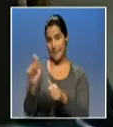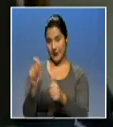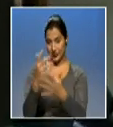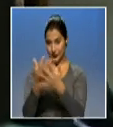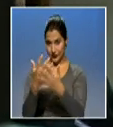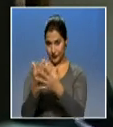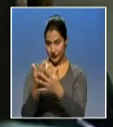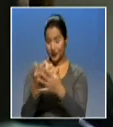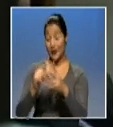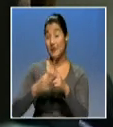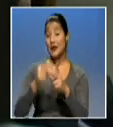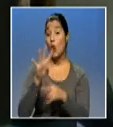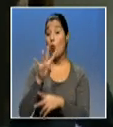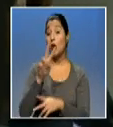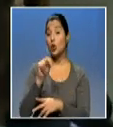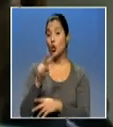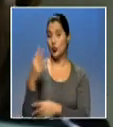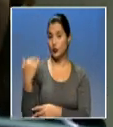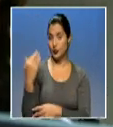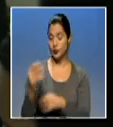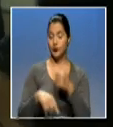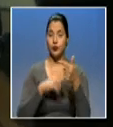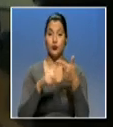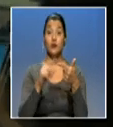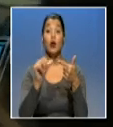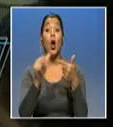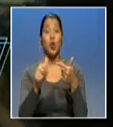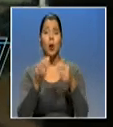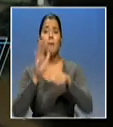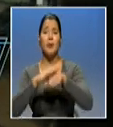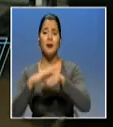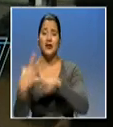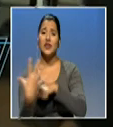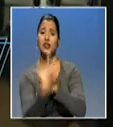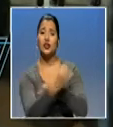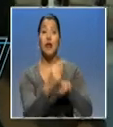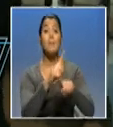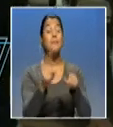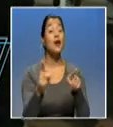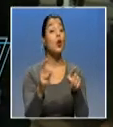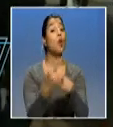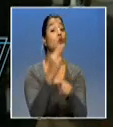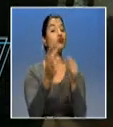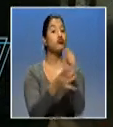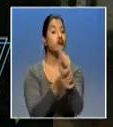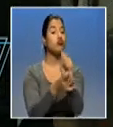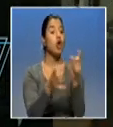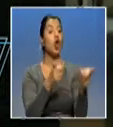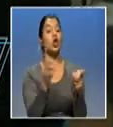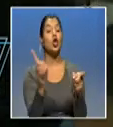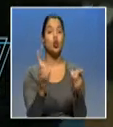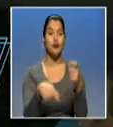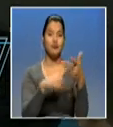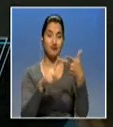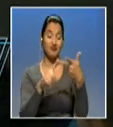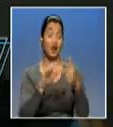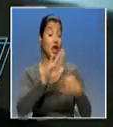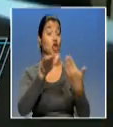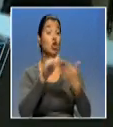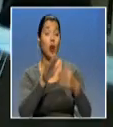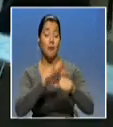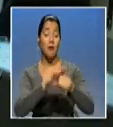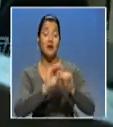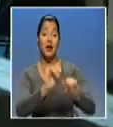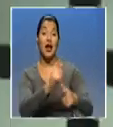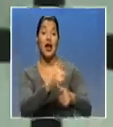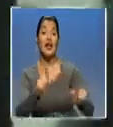noviembre pasado. Lo segundo es que algunos sean liberados bajo otras medidas como uso de tobillera electrónica. Y la tercera, que sean todos liberados bajo el cumplimiento